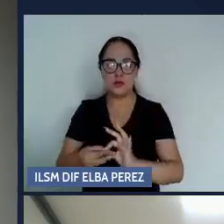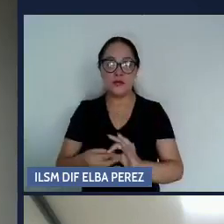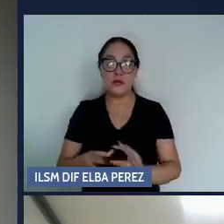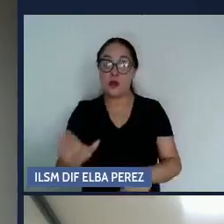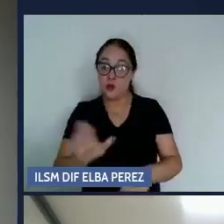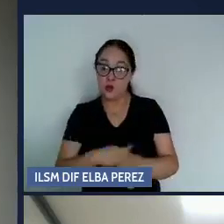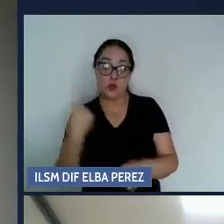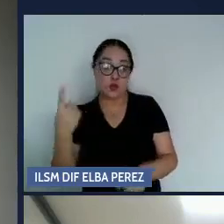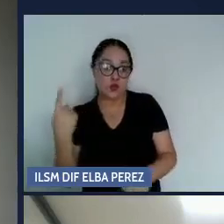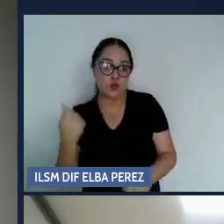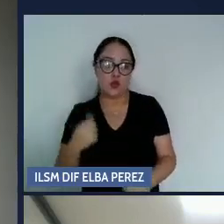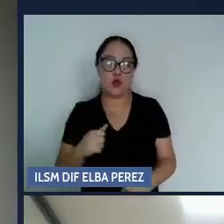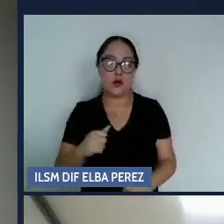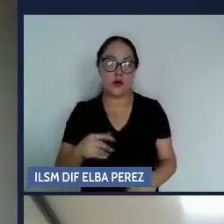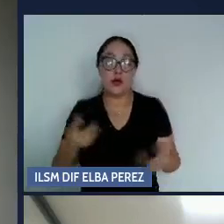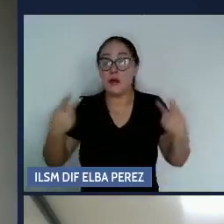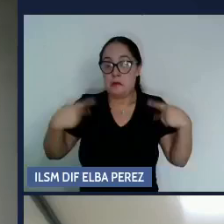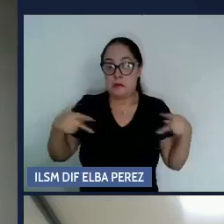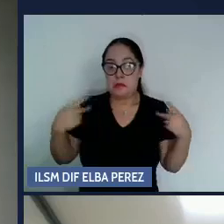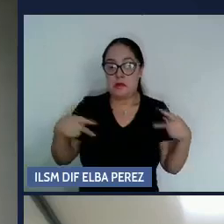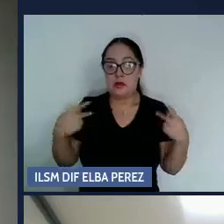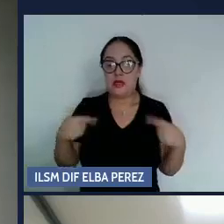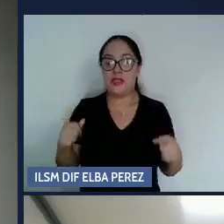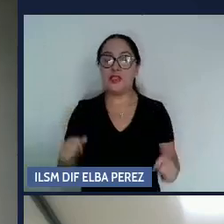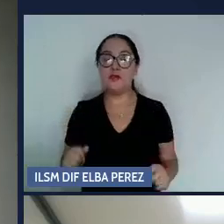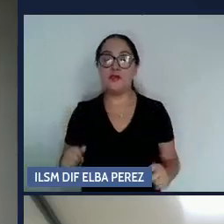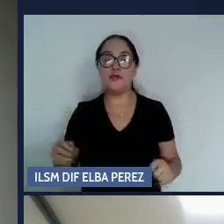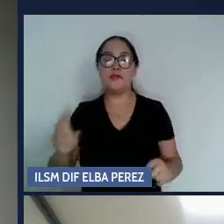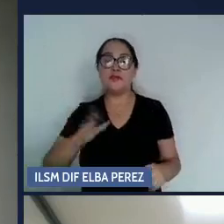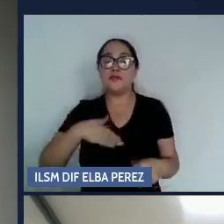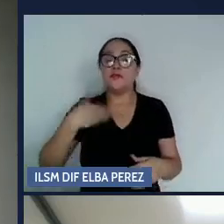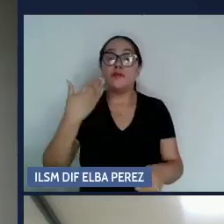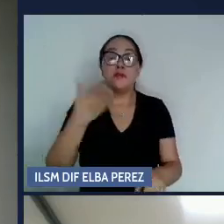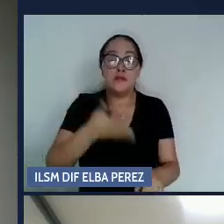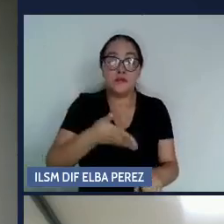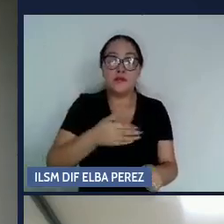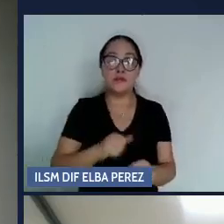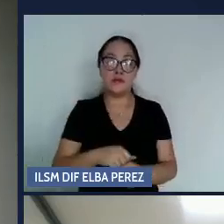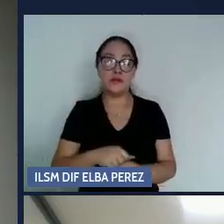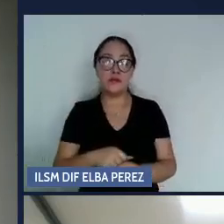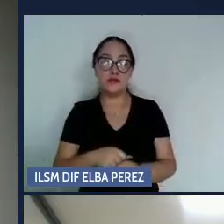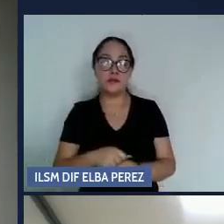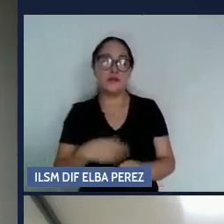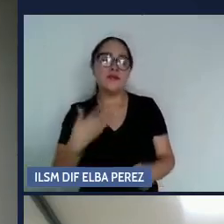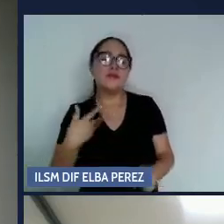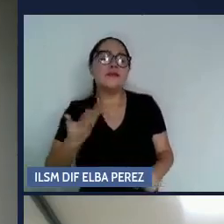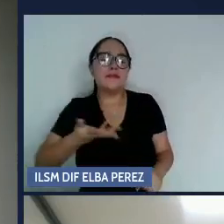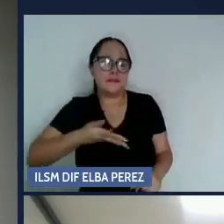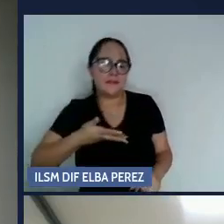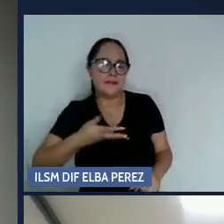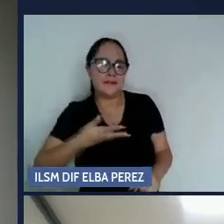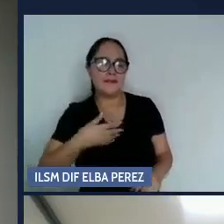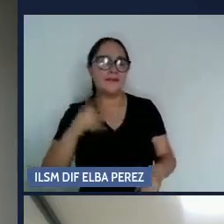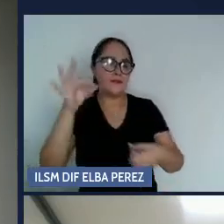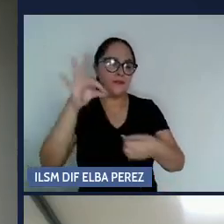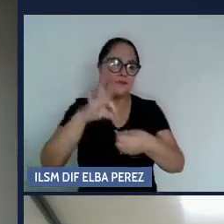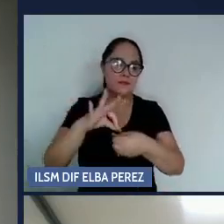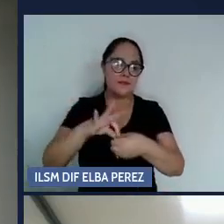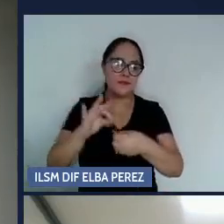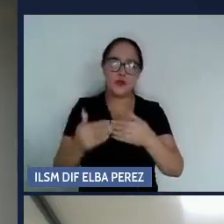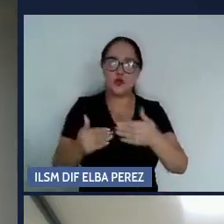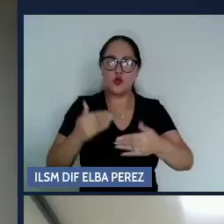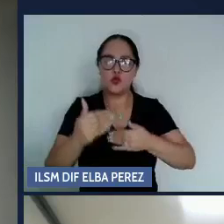ciudadanía elecciones transparentes, fiables y asegurarles que lo único que haremos valer es